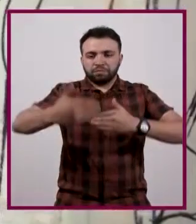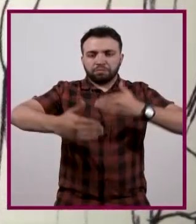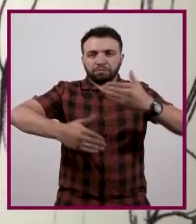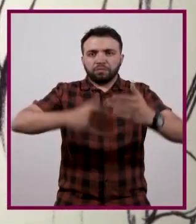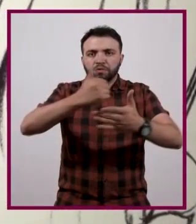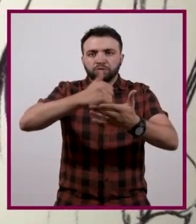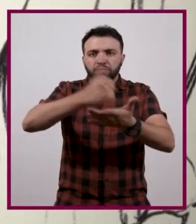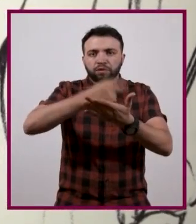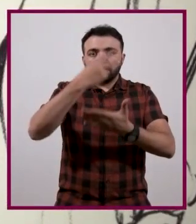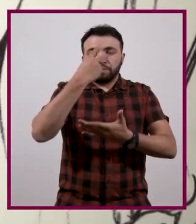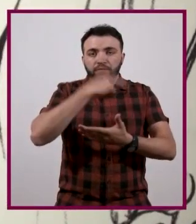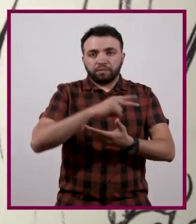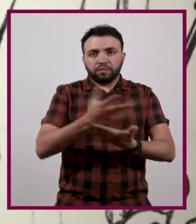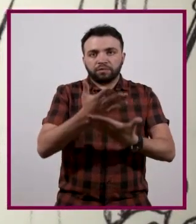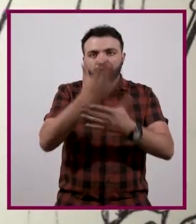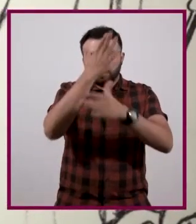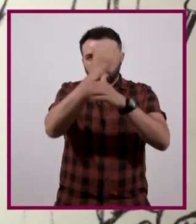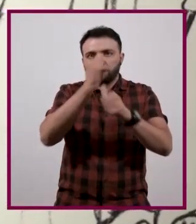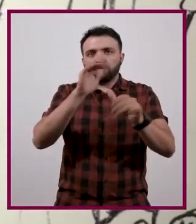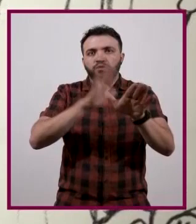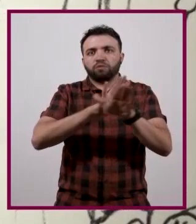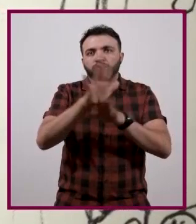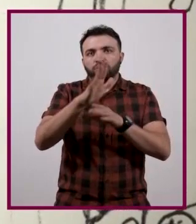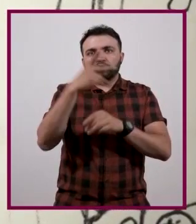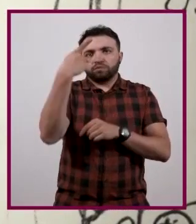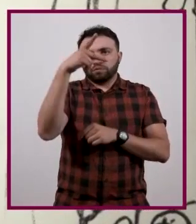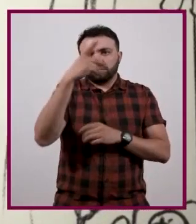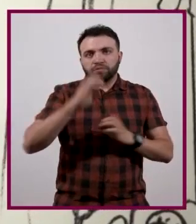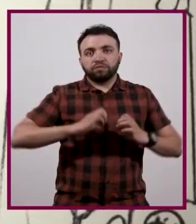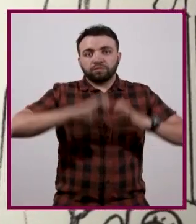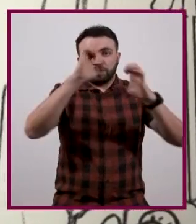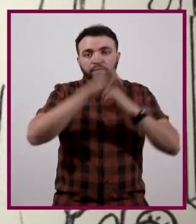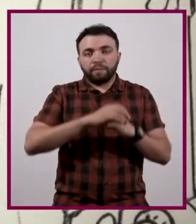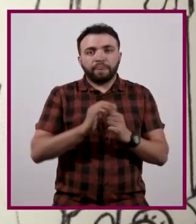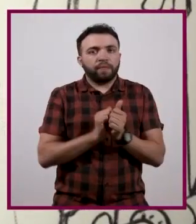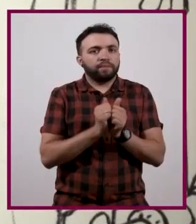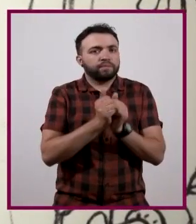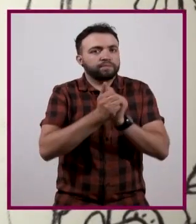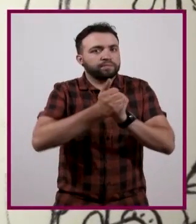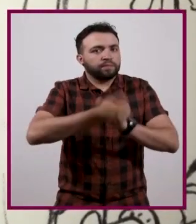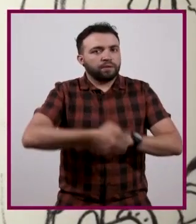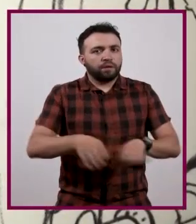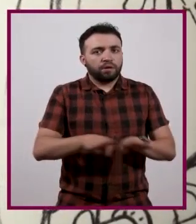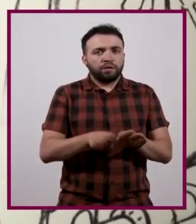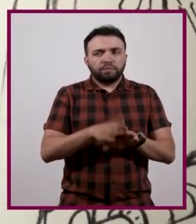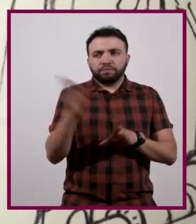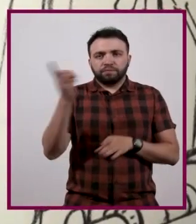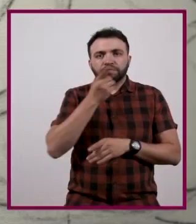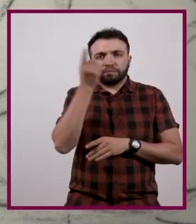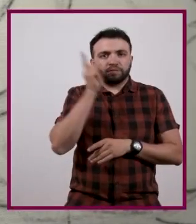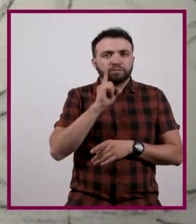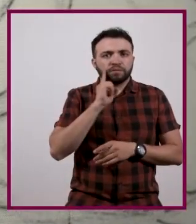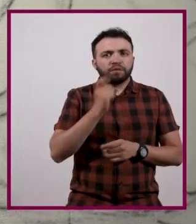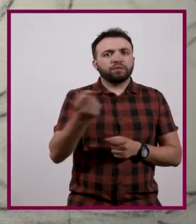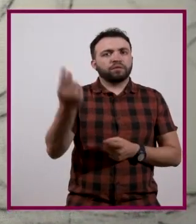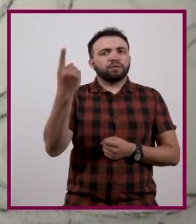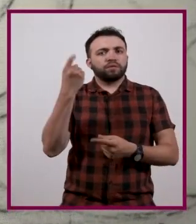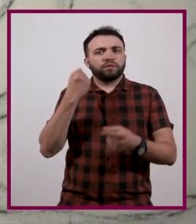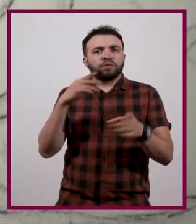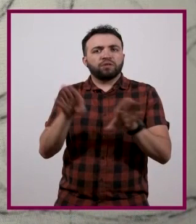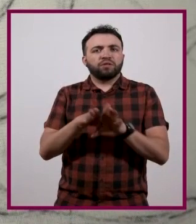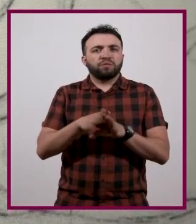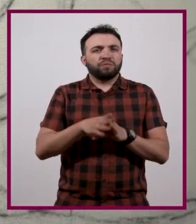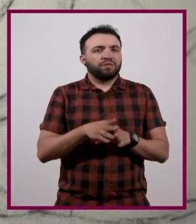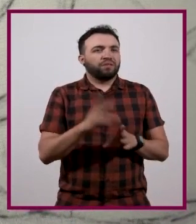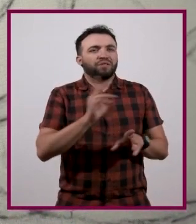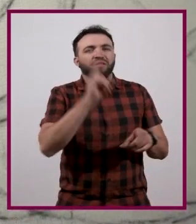México, de acuerdo con la función principal del edificio, y empezó a recibir, según ella contaba, algunas como